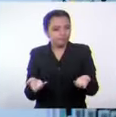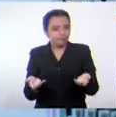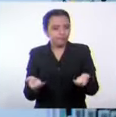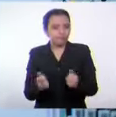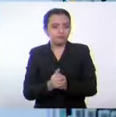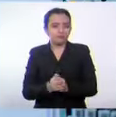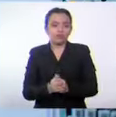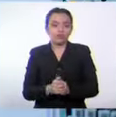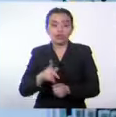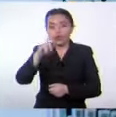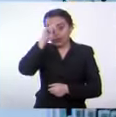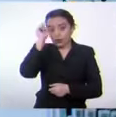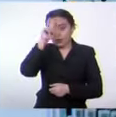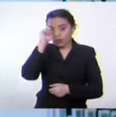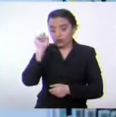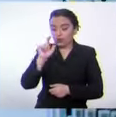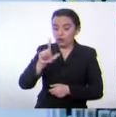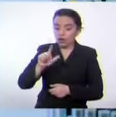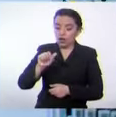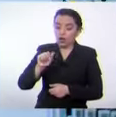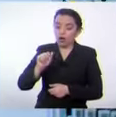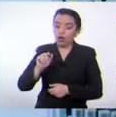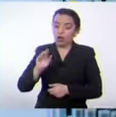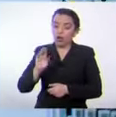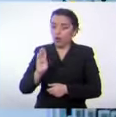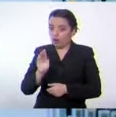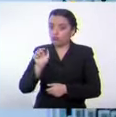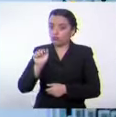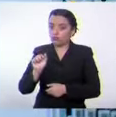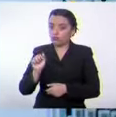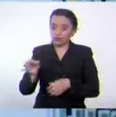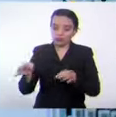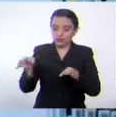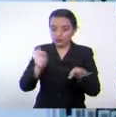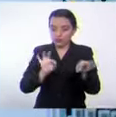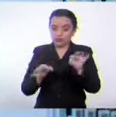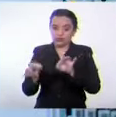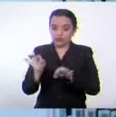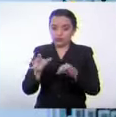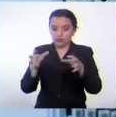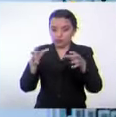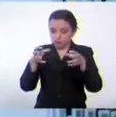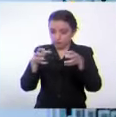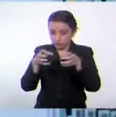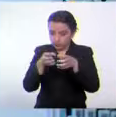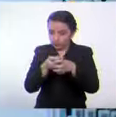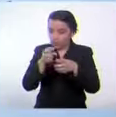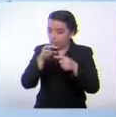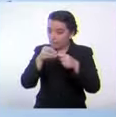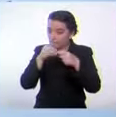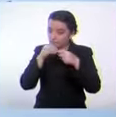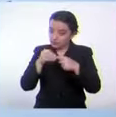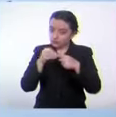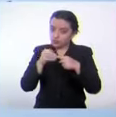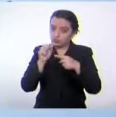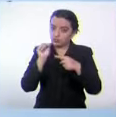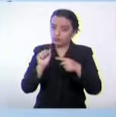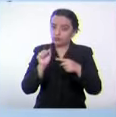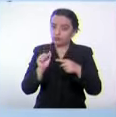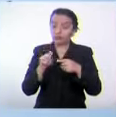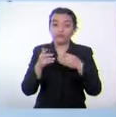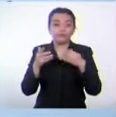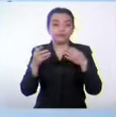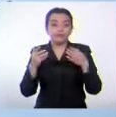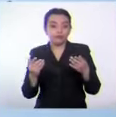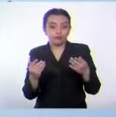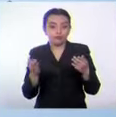el laboratorio, lo que preparamos son las disoluciones a una concentración determinada. Por lo tanto, vamos